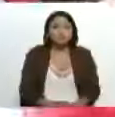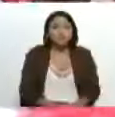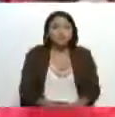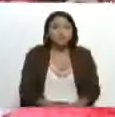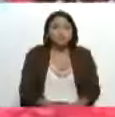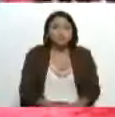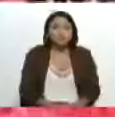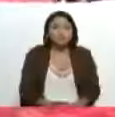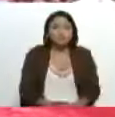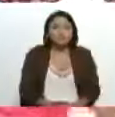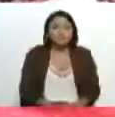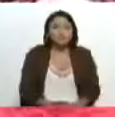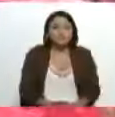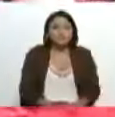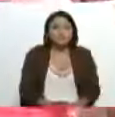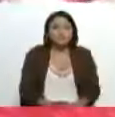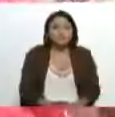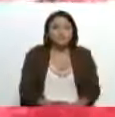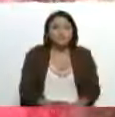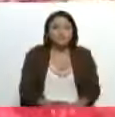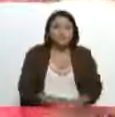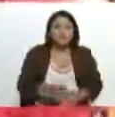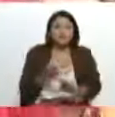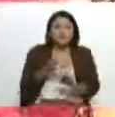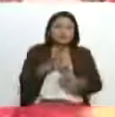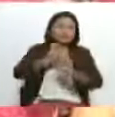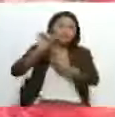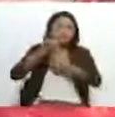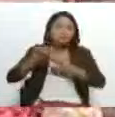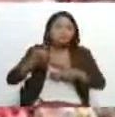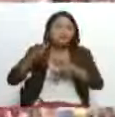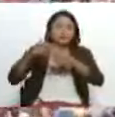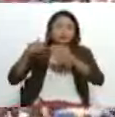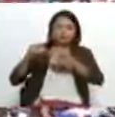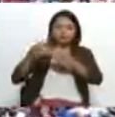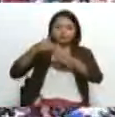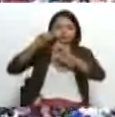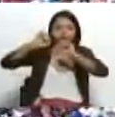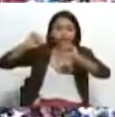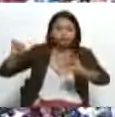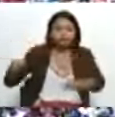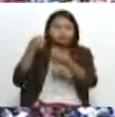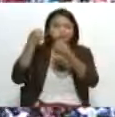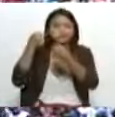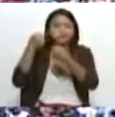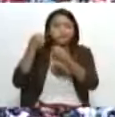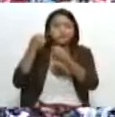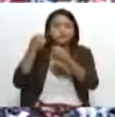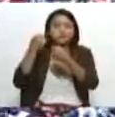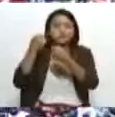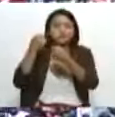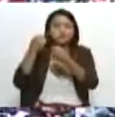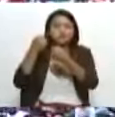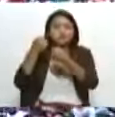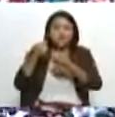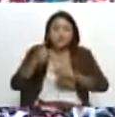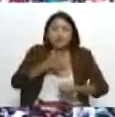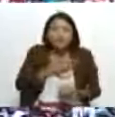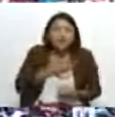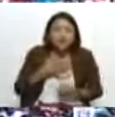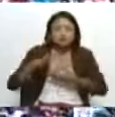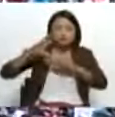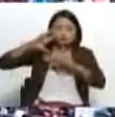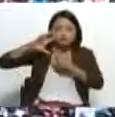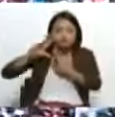contra de todas las medidas coercitivas, en contra de los que nos quieren quitar a